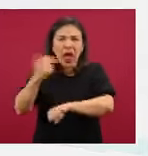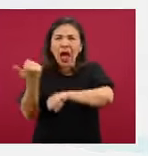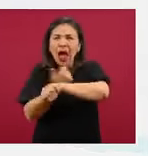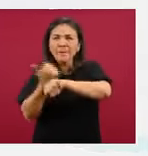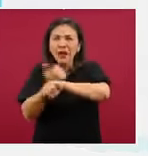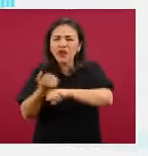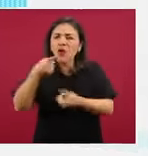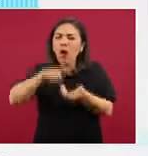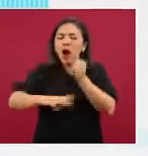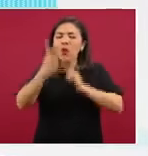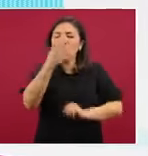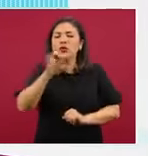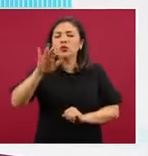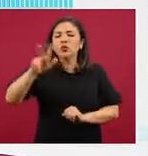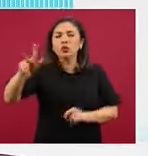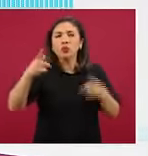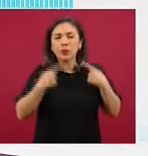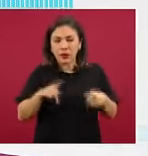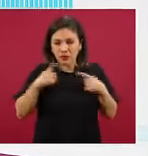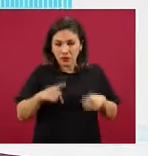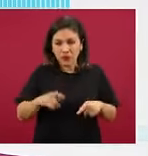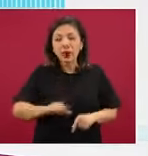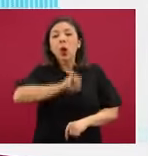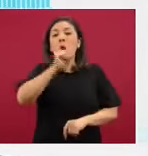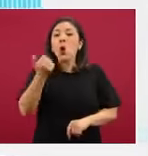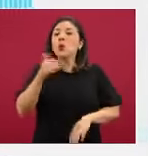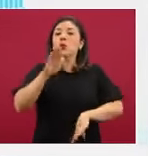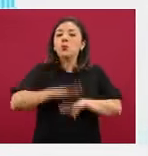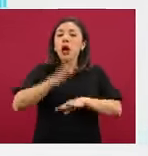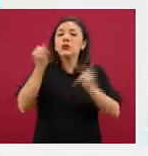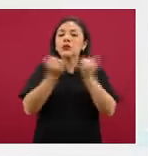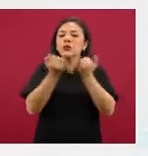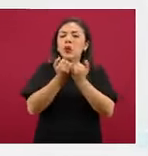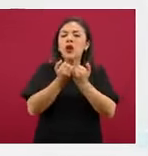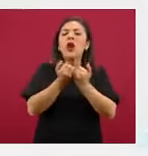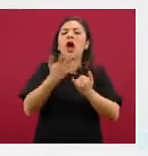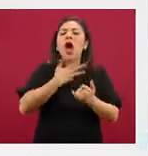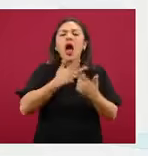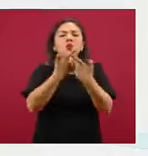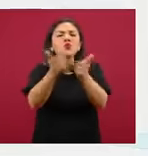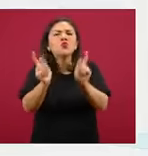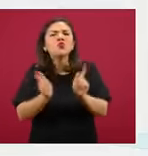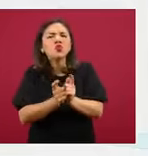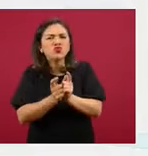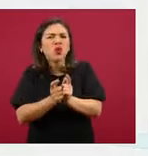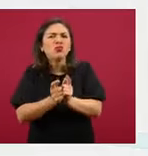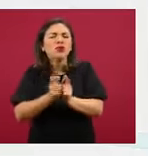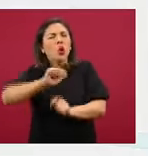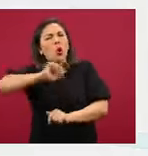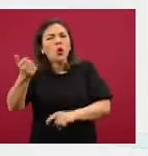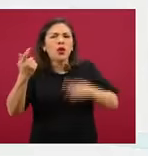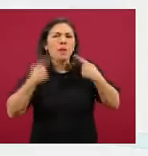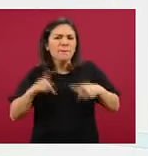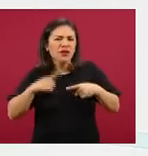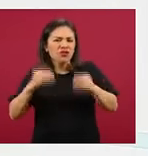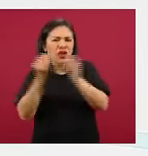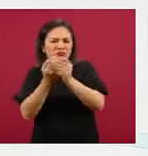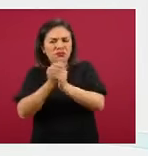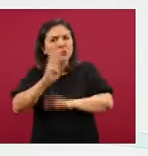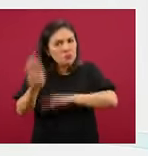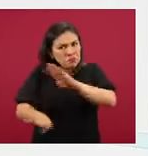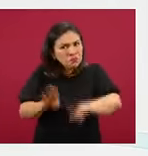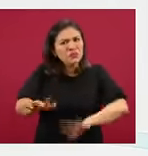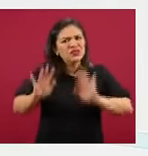son 458, y pues tenemos, igual que con los casos, tenemos un grupo de personas o de fallecimientos